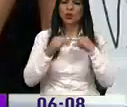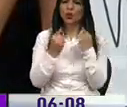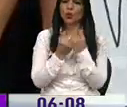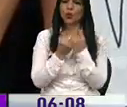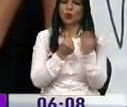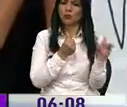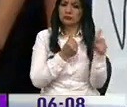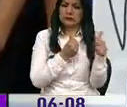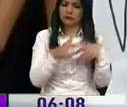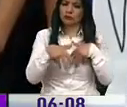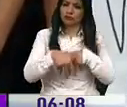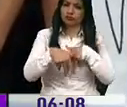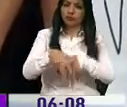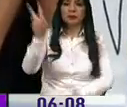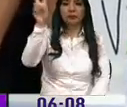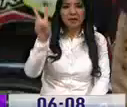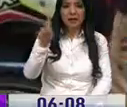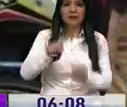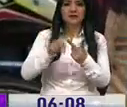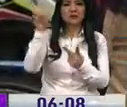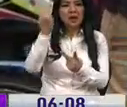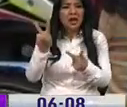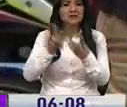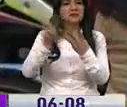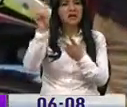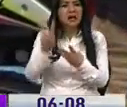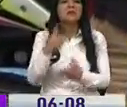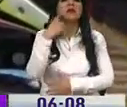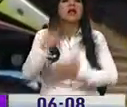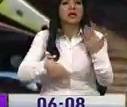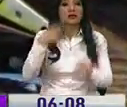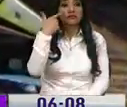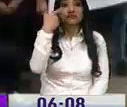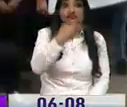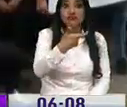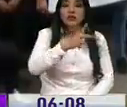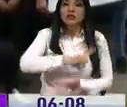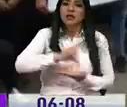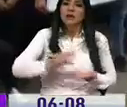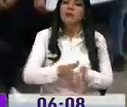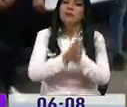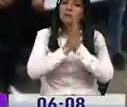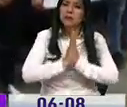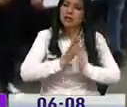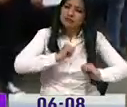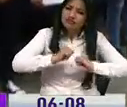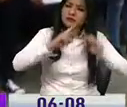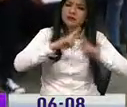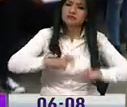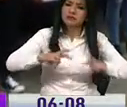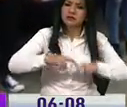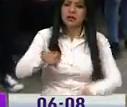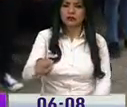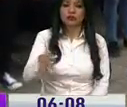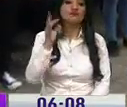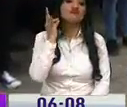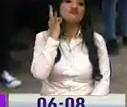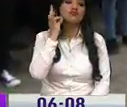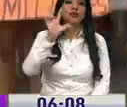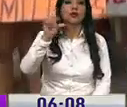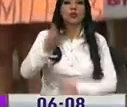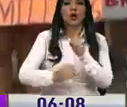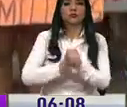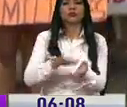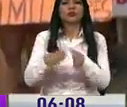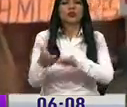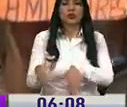todos los viernes para pedir celeridad a la fiscalía de Napo en las investigaciones sobre la muerte de Nereida Andy, de 31 años de edad. Si bien